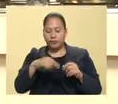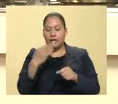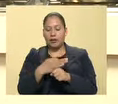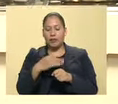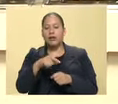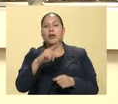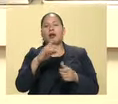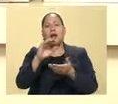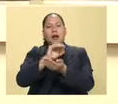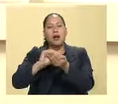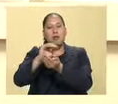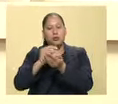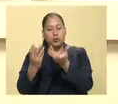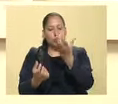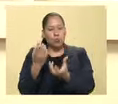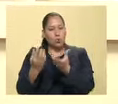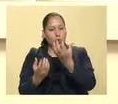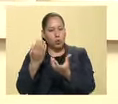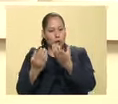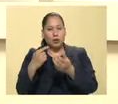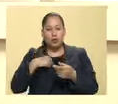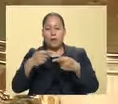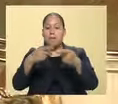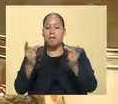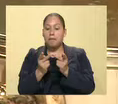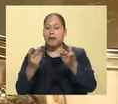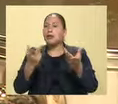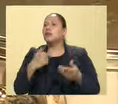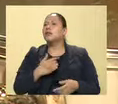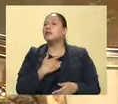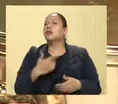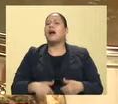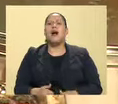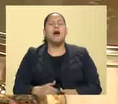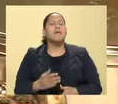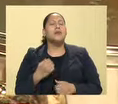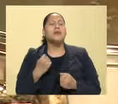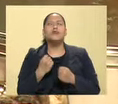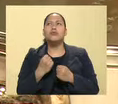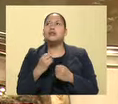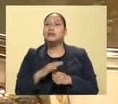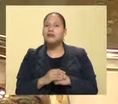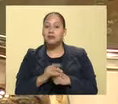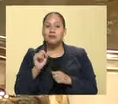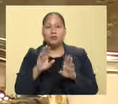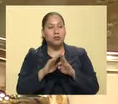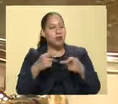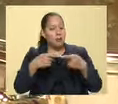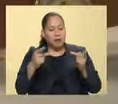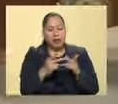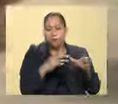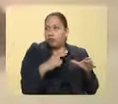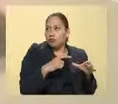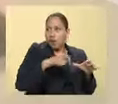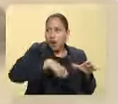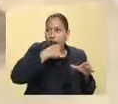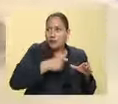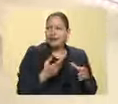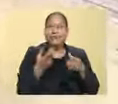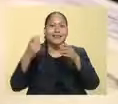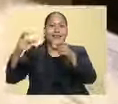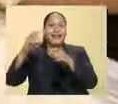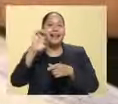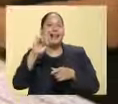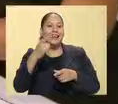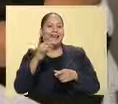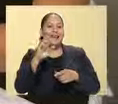las albóndigas. Las albóndigas, te voy a dar un platito. Me muero de hambre. No, yo también, estoy aquí, tengo mi plato y no le voy a dar a Edgar. Tú vas a poder servir